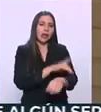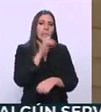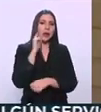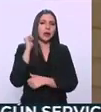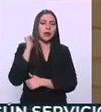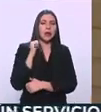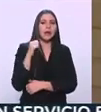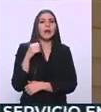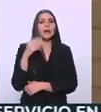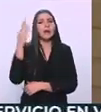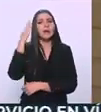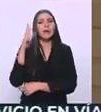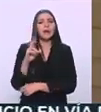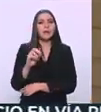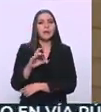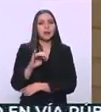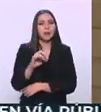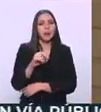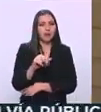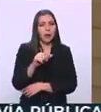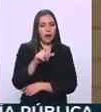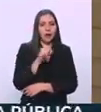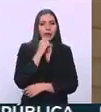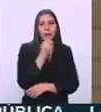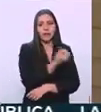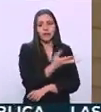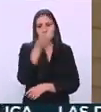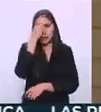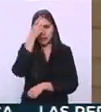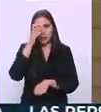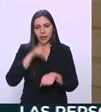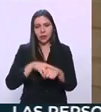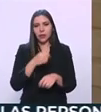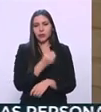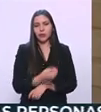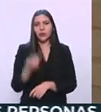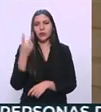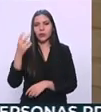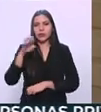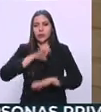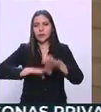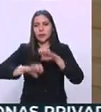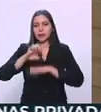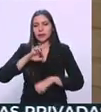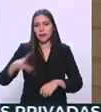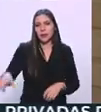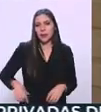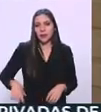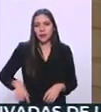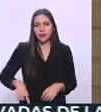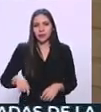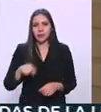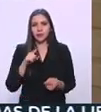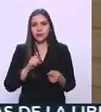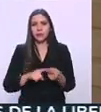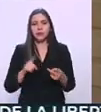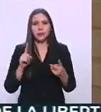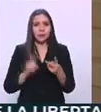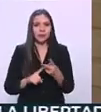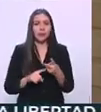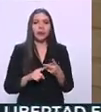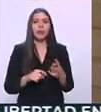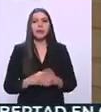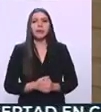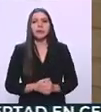Nale, obviamente, y de los directores de las dos empresas productivas del Estado, pues digamos que de